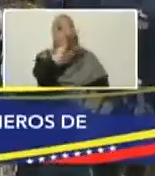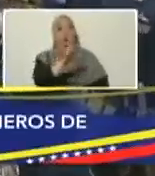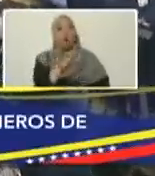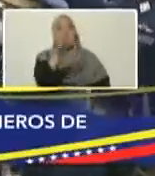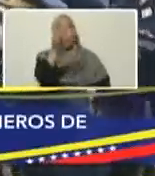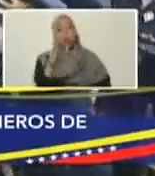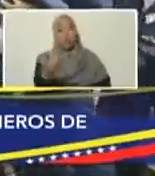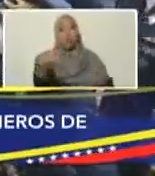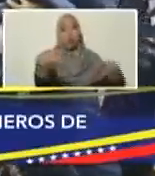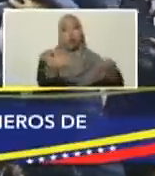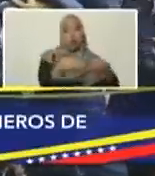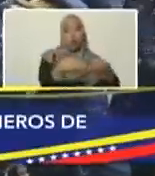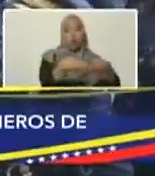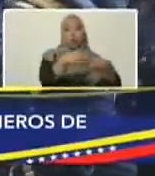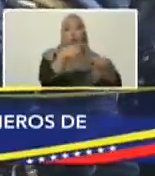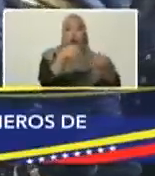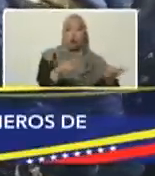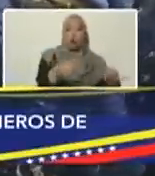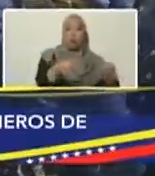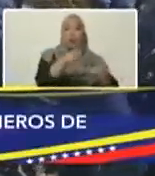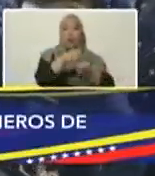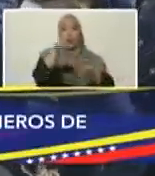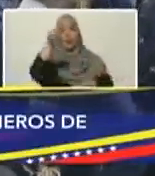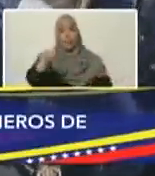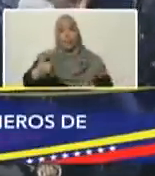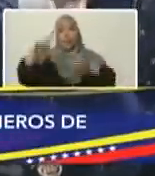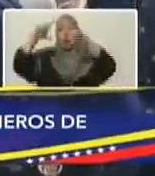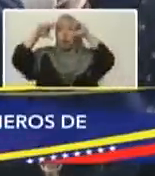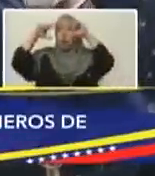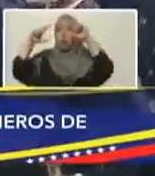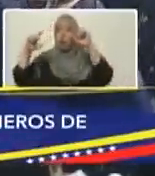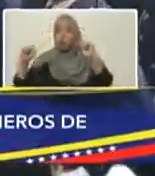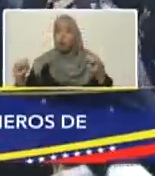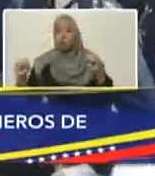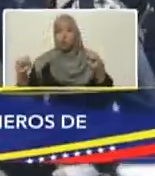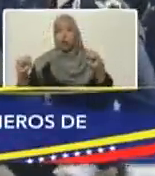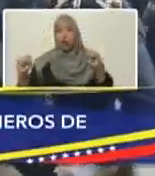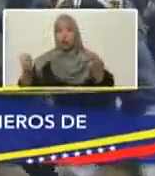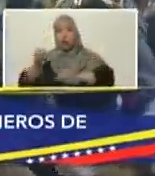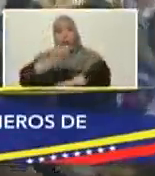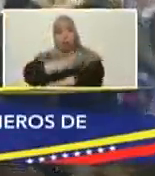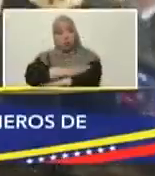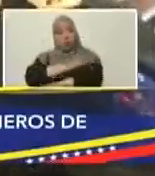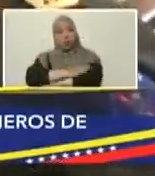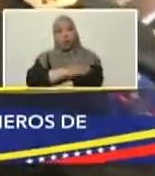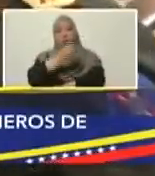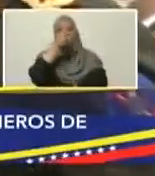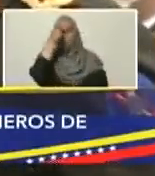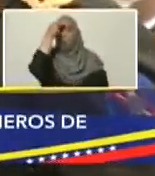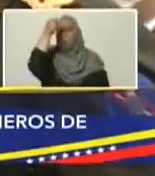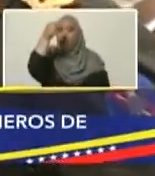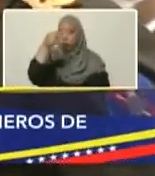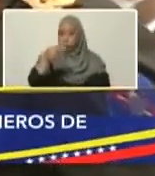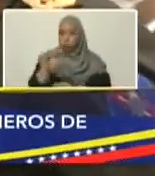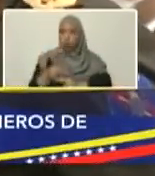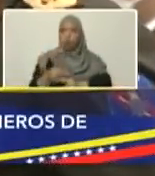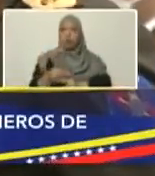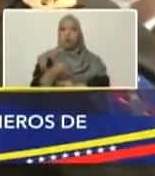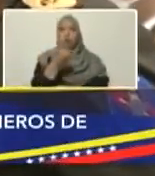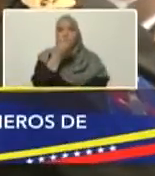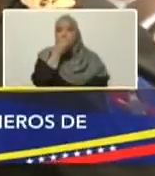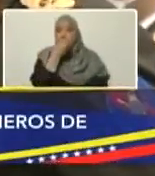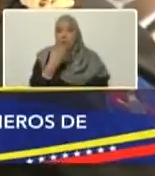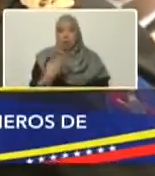profesional de nuestra muy moral, muy honorable, muy